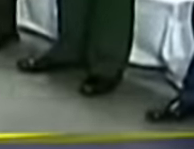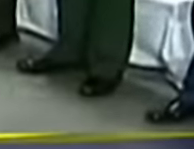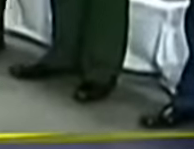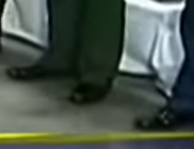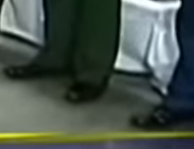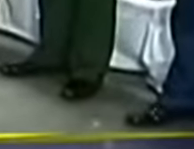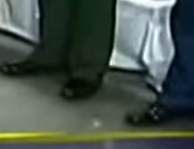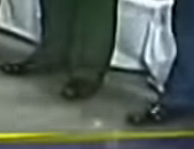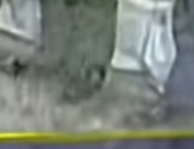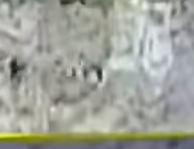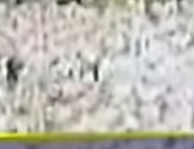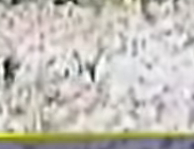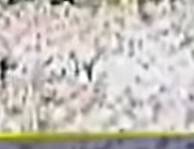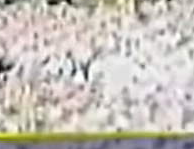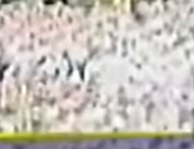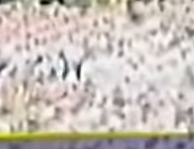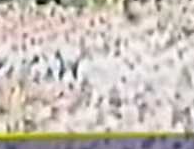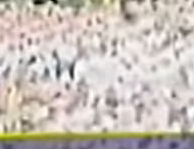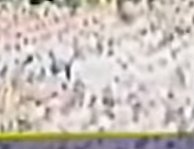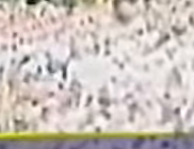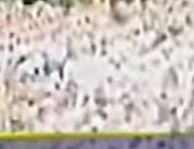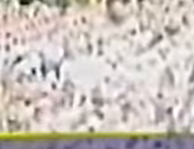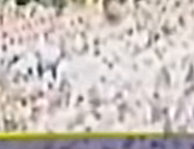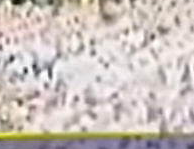Venezuela nace en el Esequibo.